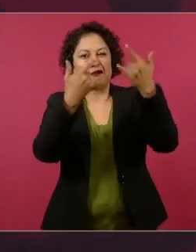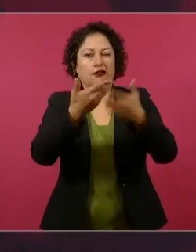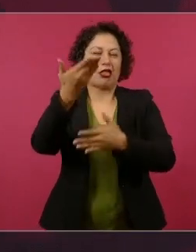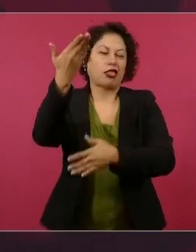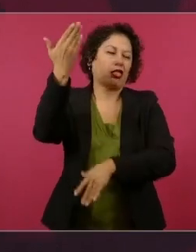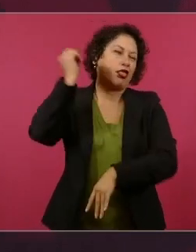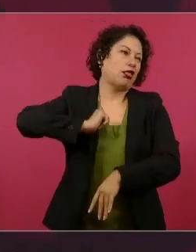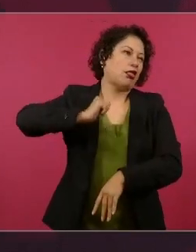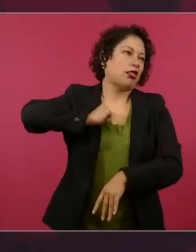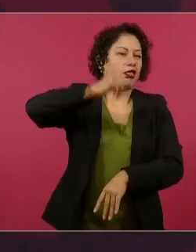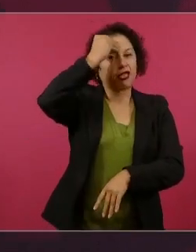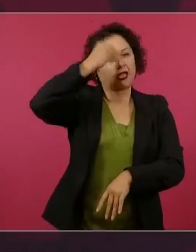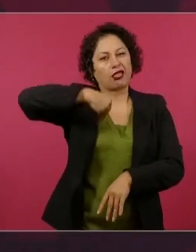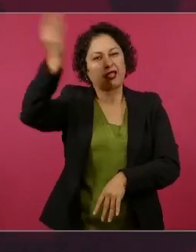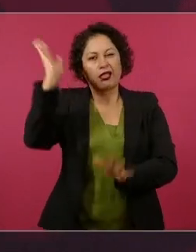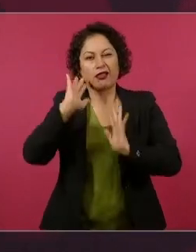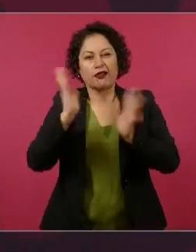de traslado,